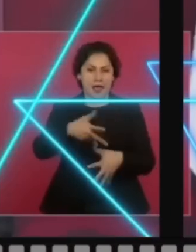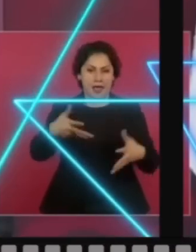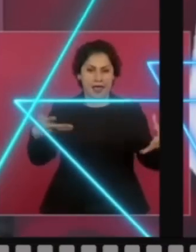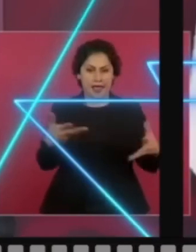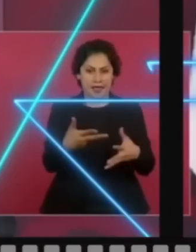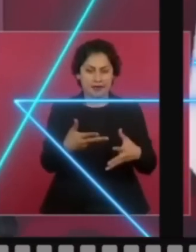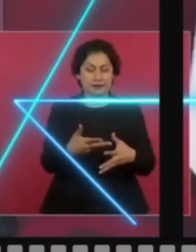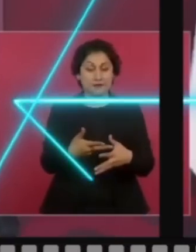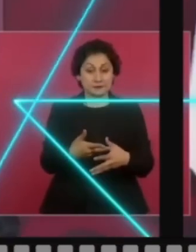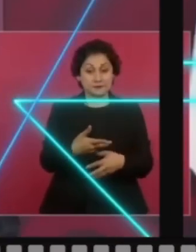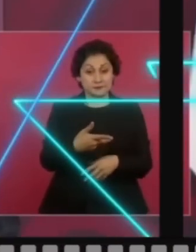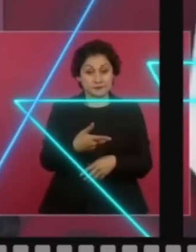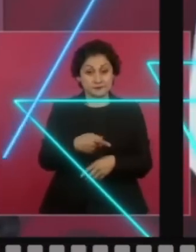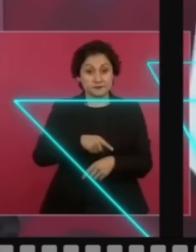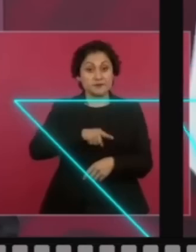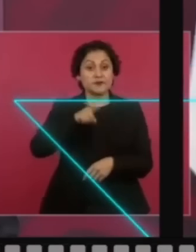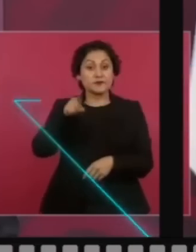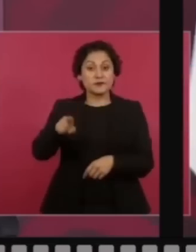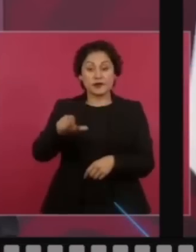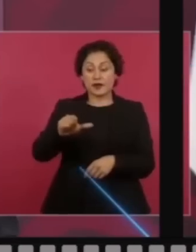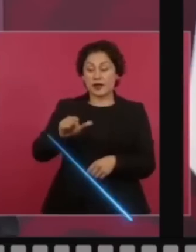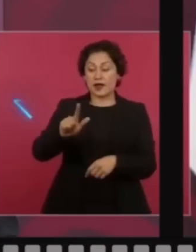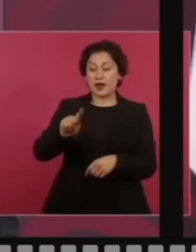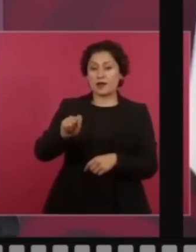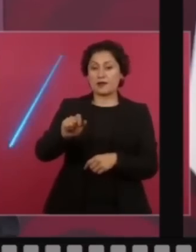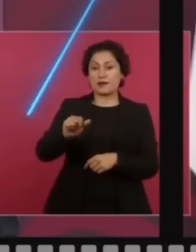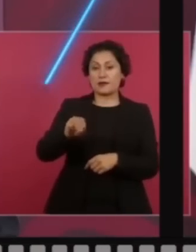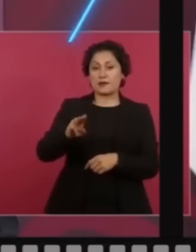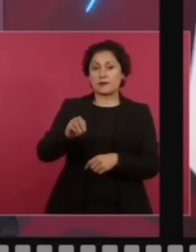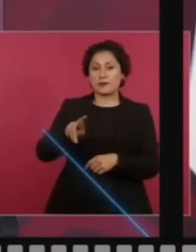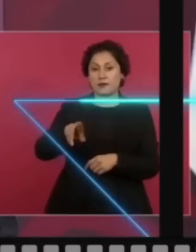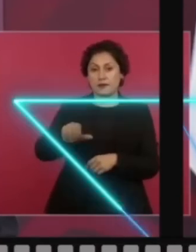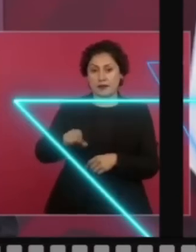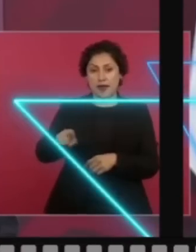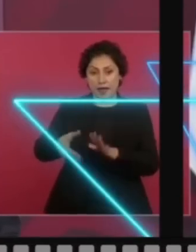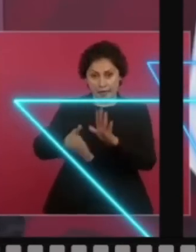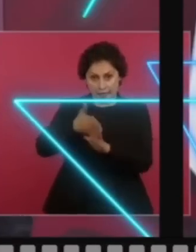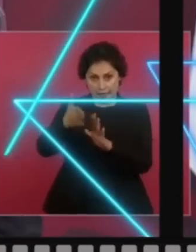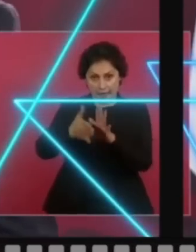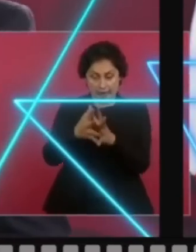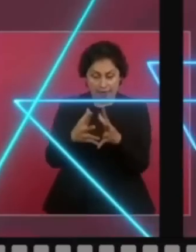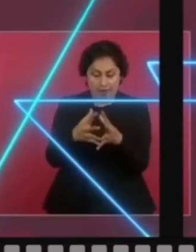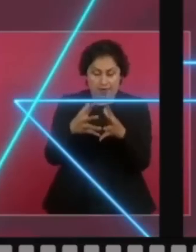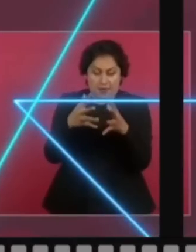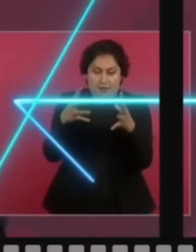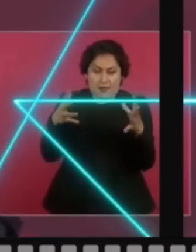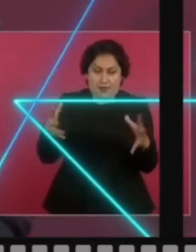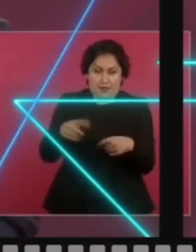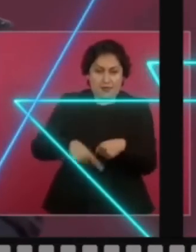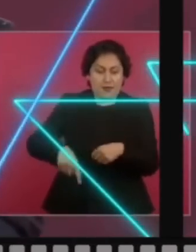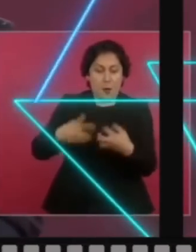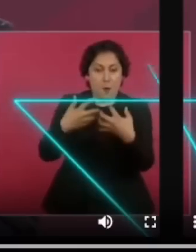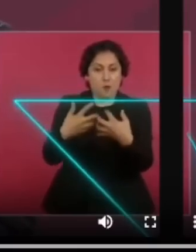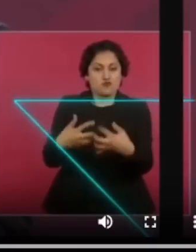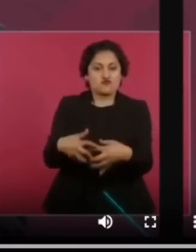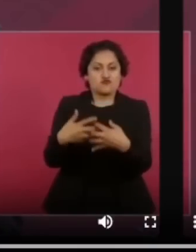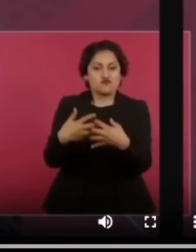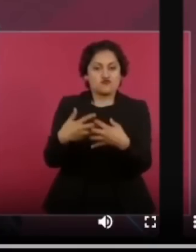grande en Altamira va a ser la más importante